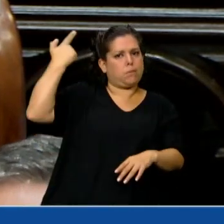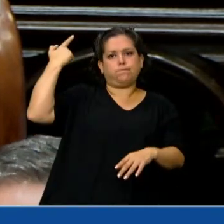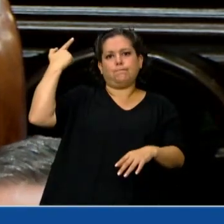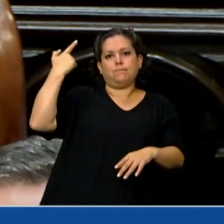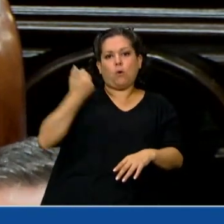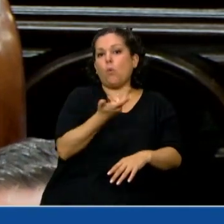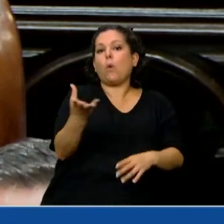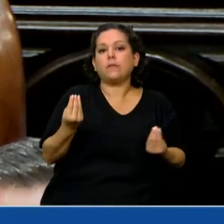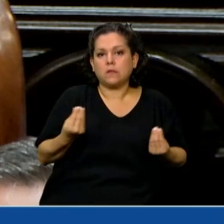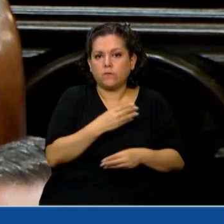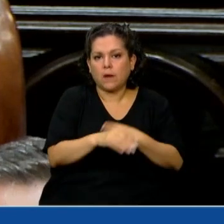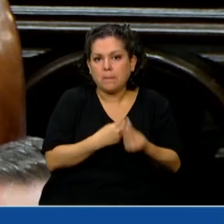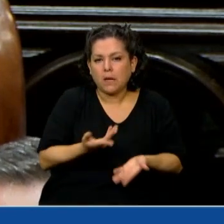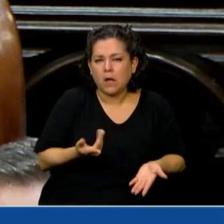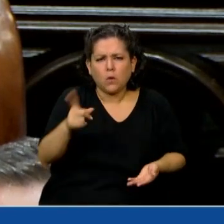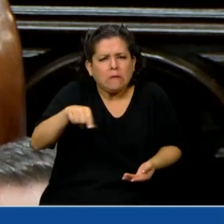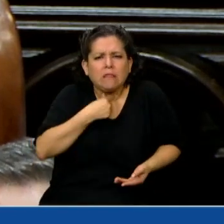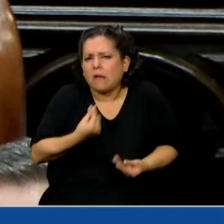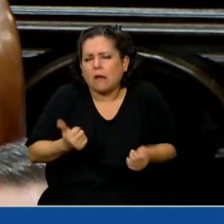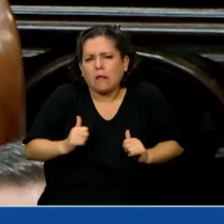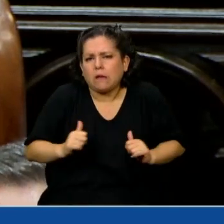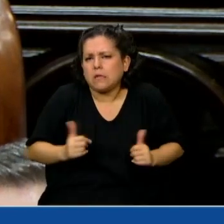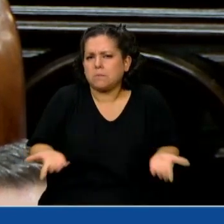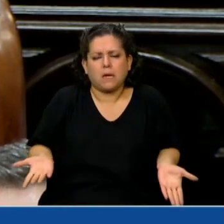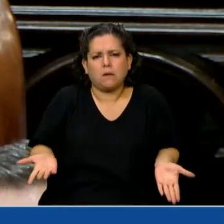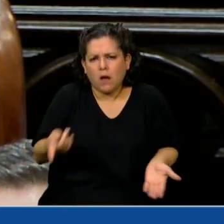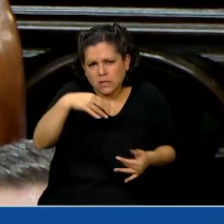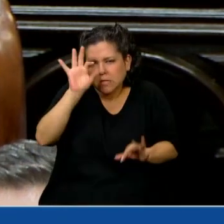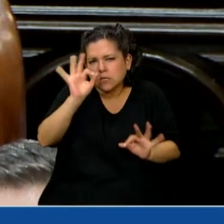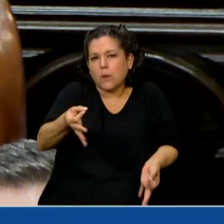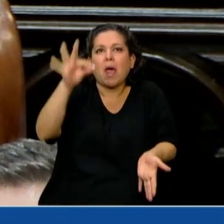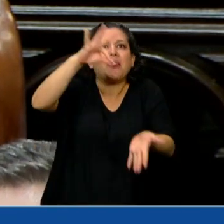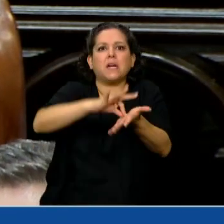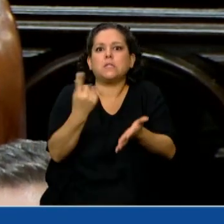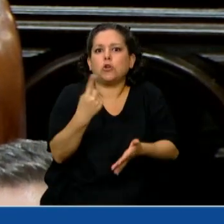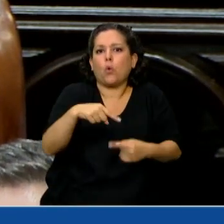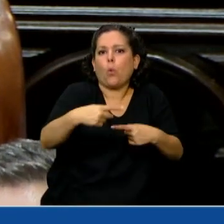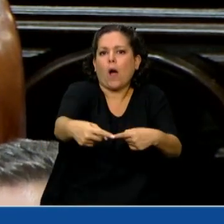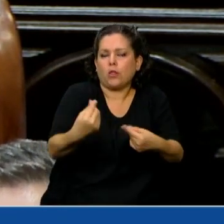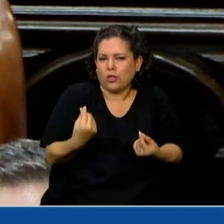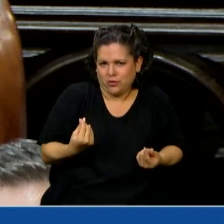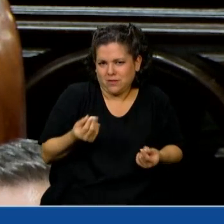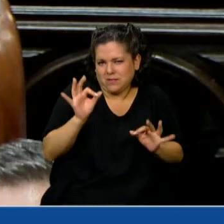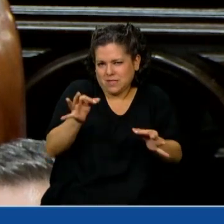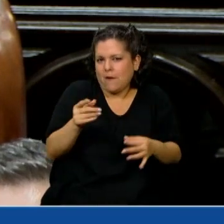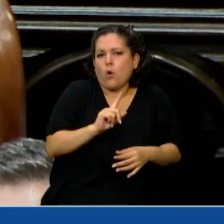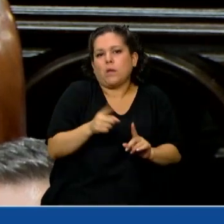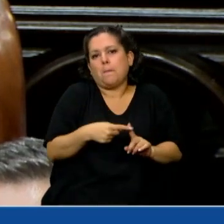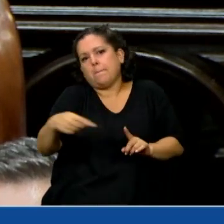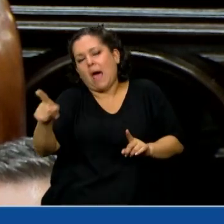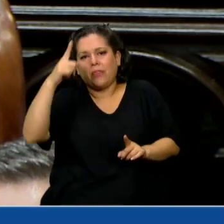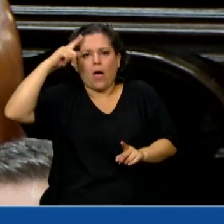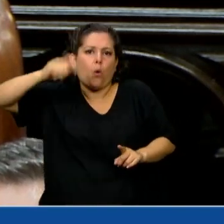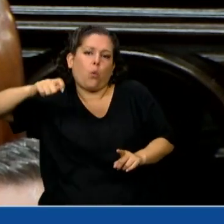¿Qué querían que esperaran? Sabían cuál era su destino, no iban a un juez de la Constitución a ser juzgado como debía